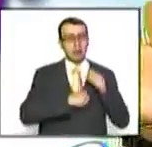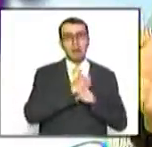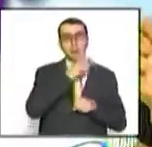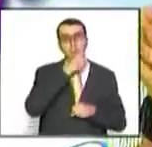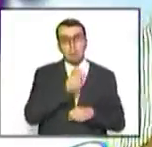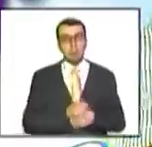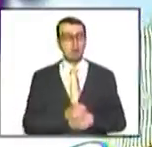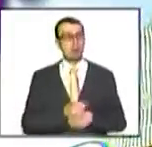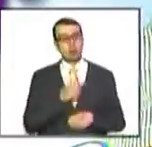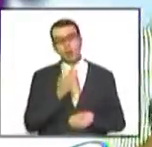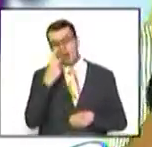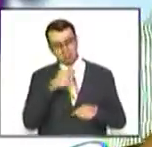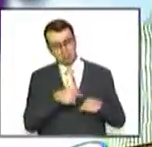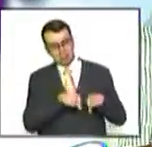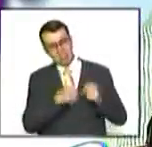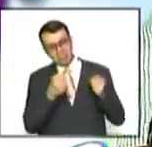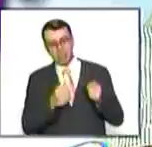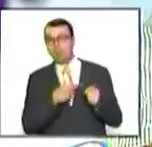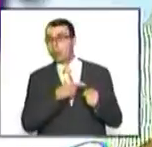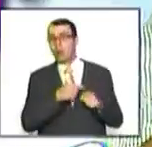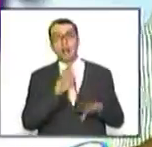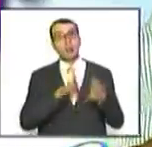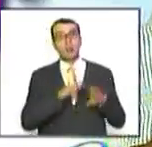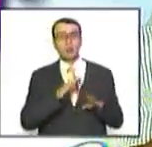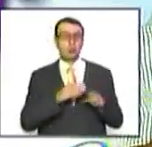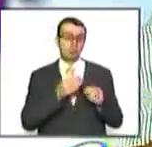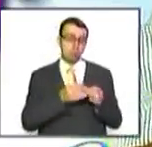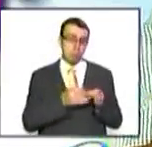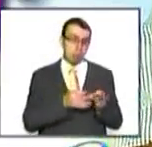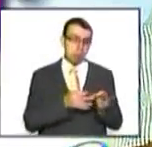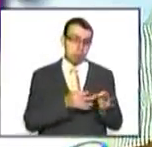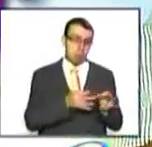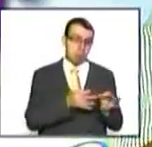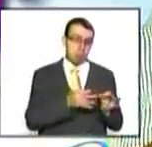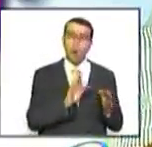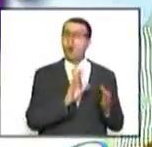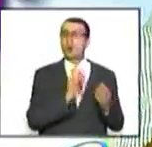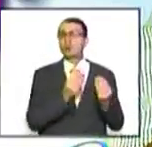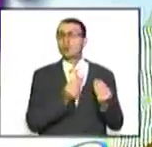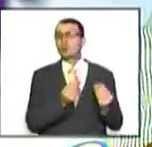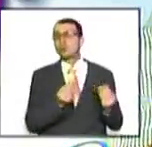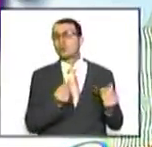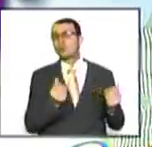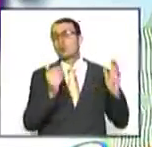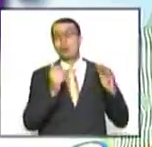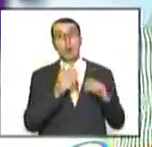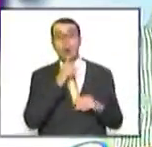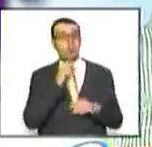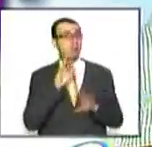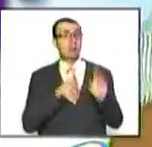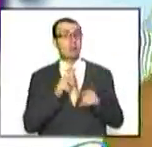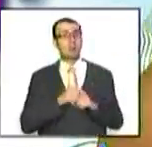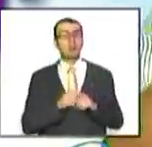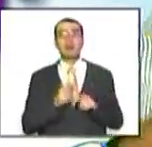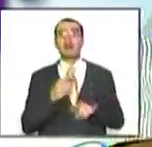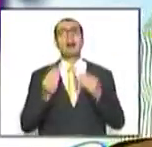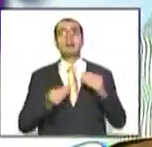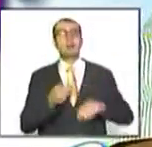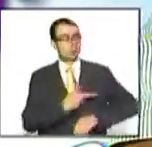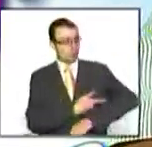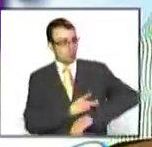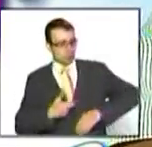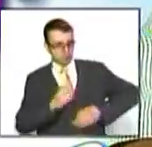de crecimiento están muy lentos o inhibidos. Entonces, lo que hacemos es mezclar esas plaquetas con el